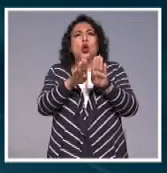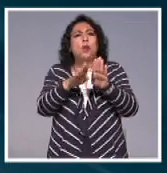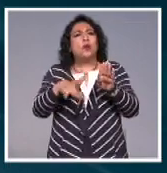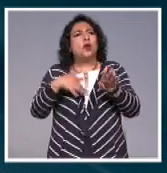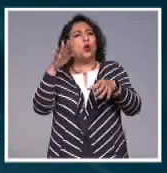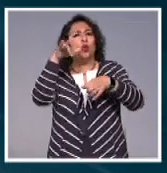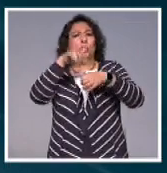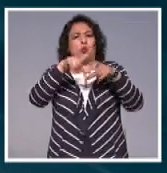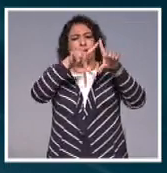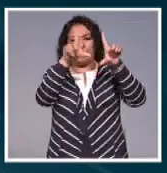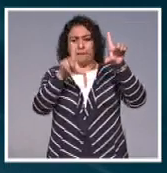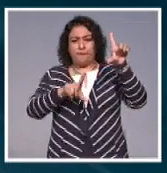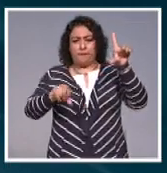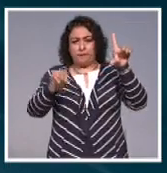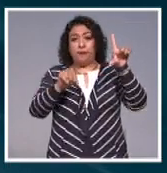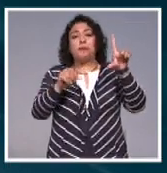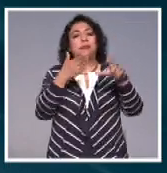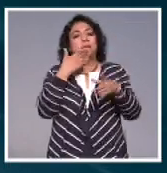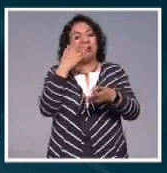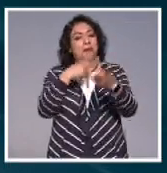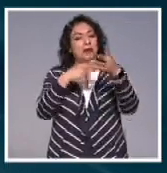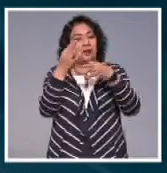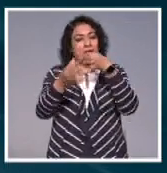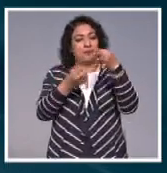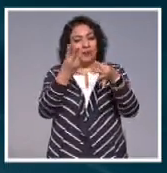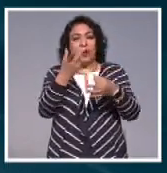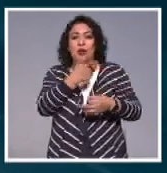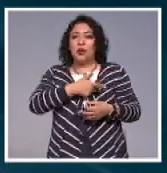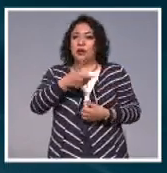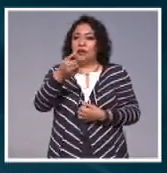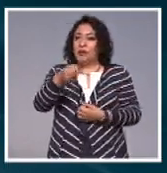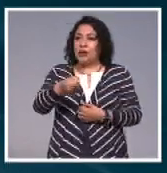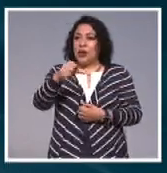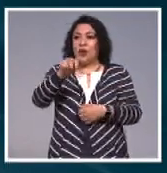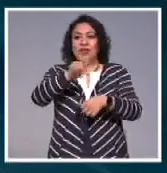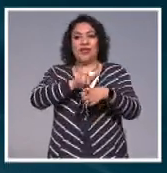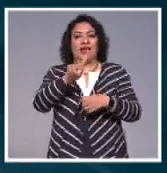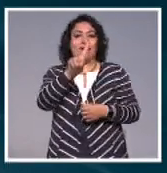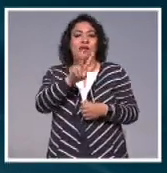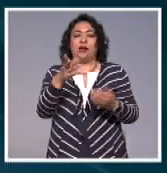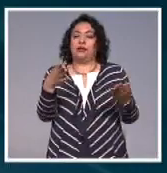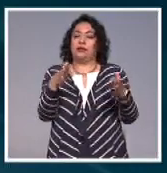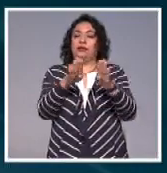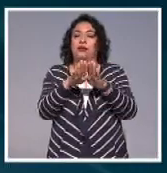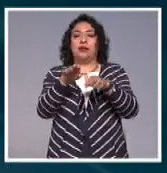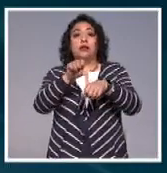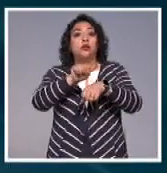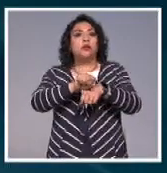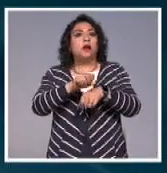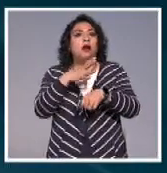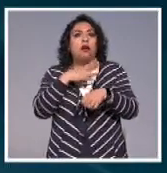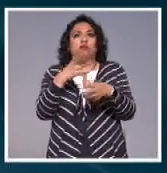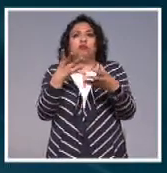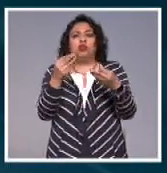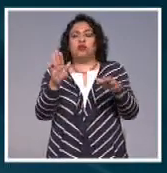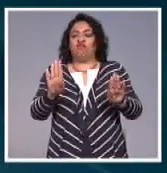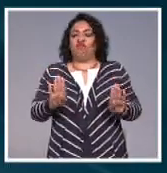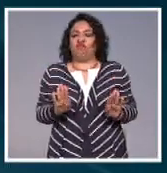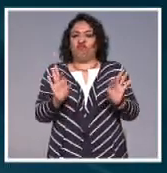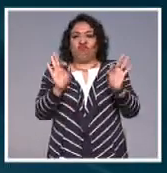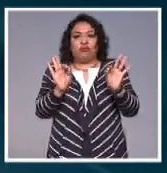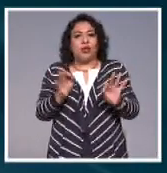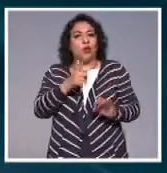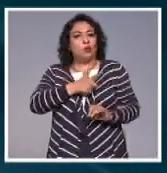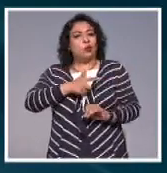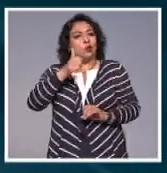la cultura en todo el país. Bienvenidos a Noticias 22, qué gusto saludarlos este viernes, cerrando la semana con muchísima actitud y con el